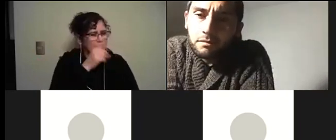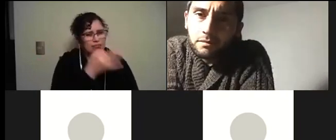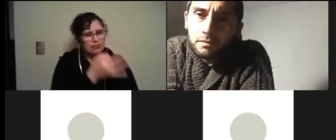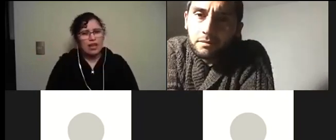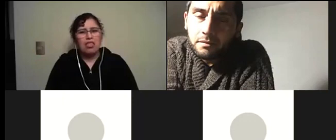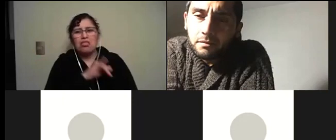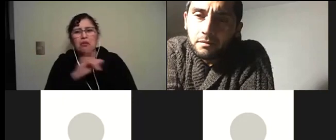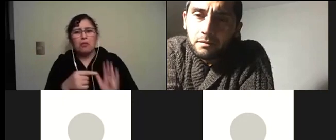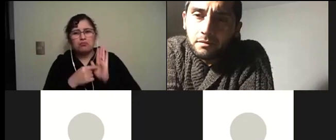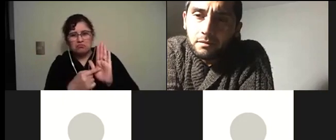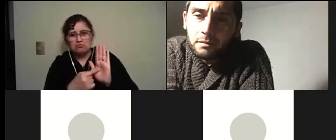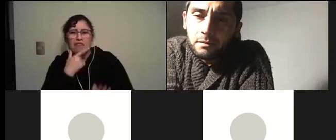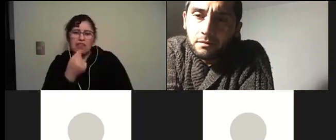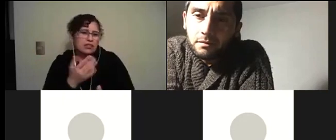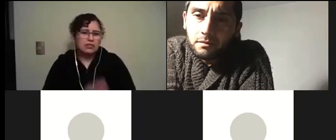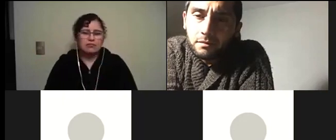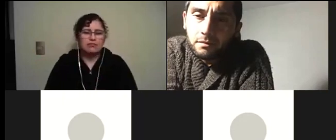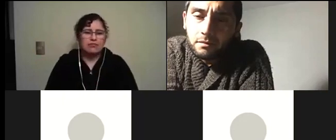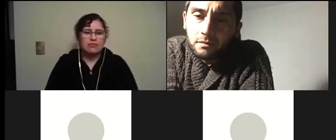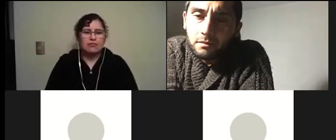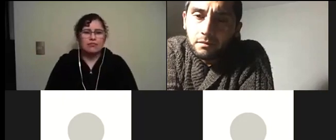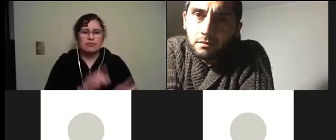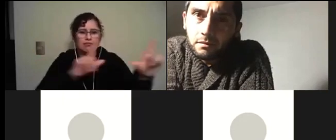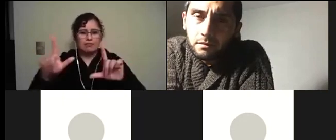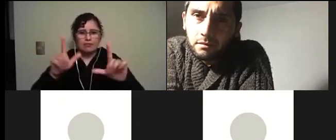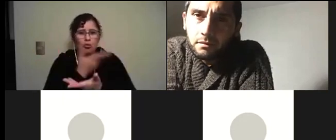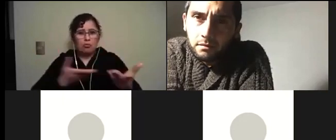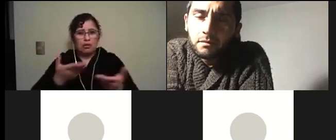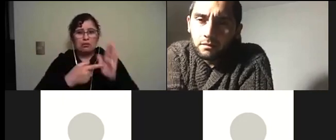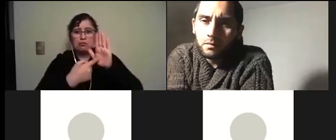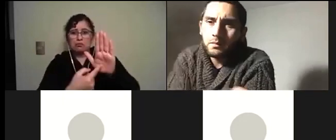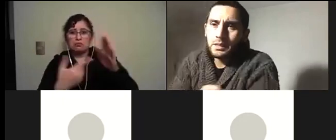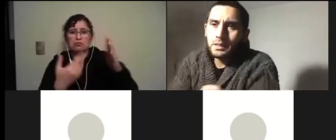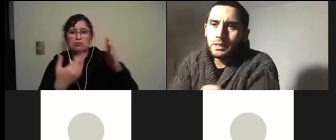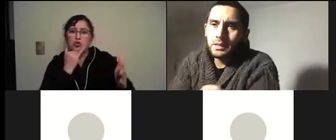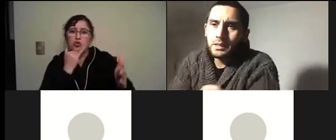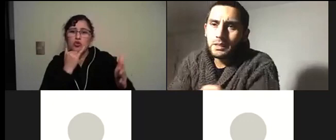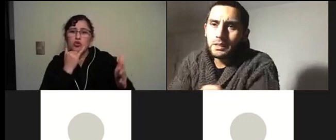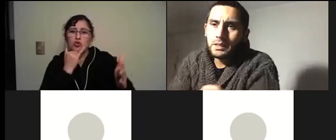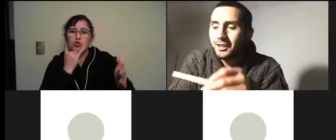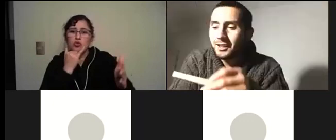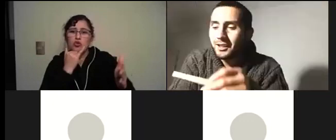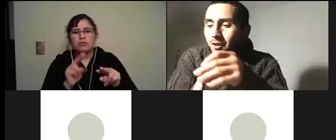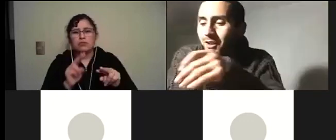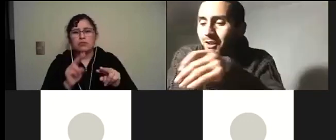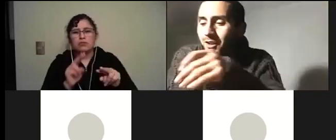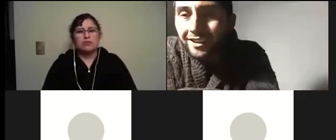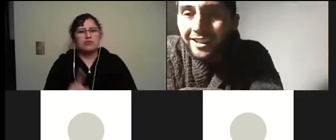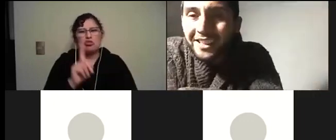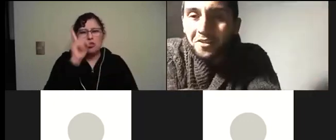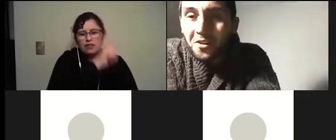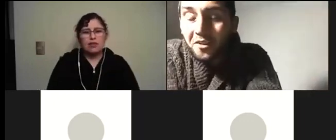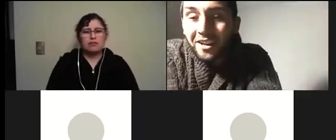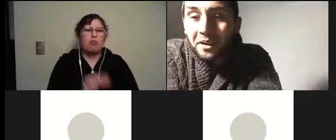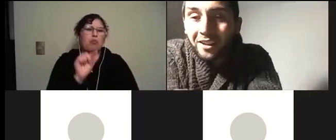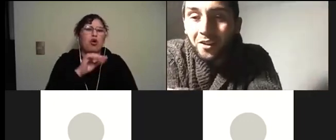mostrar, si quiere, le mostramos pantalla y le mostramos cómo se hace si no es tan complicado. Ah, Toma un par de fantástico. minutos. Le